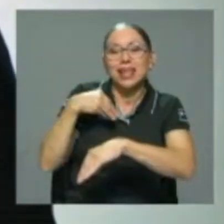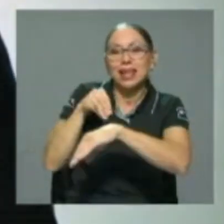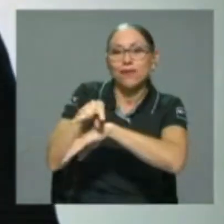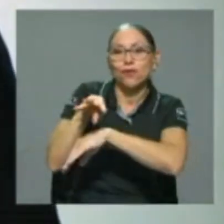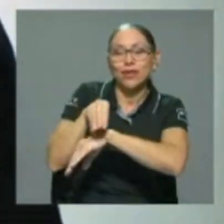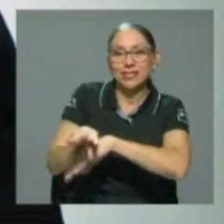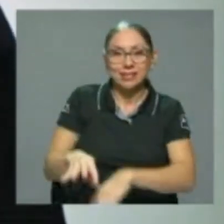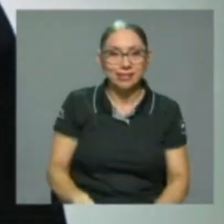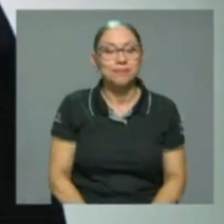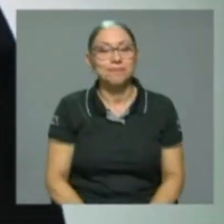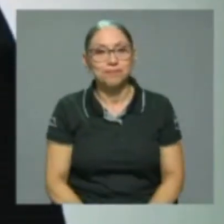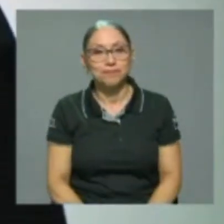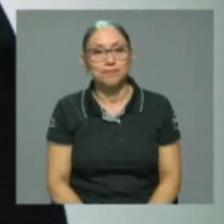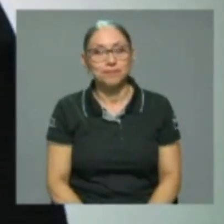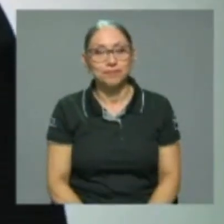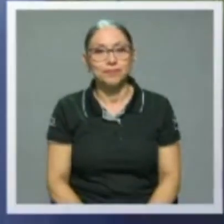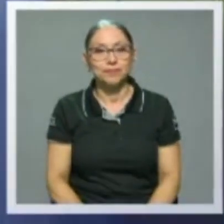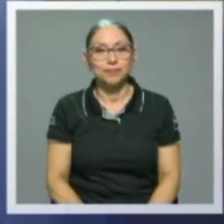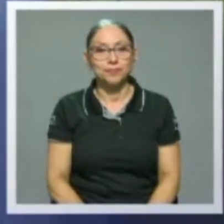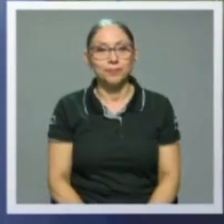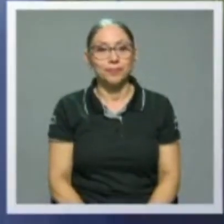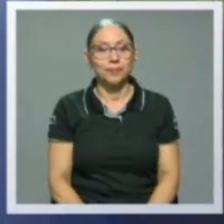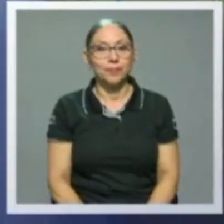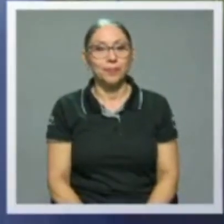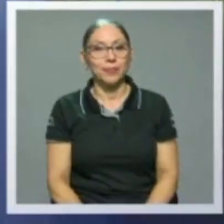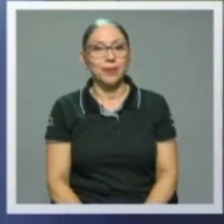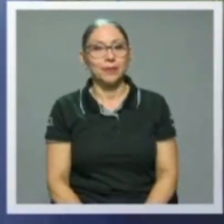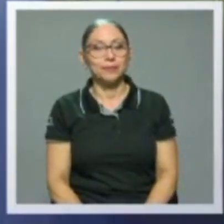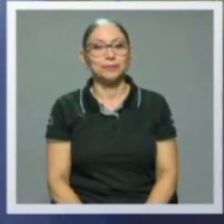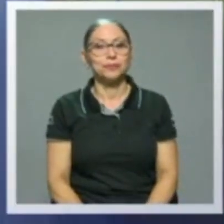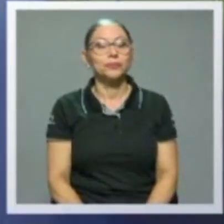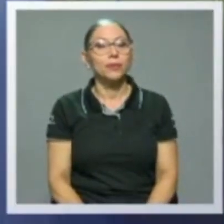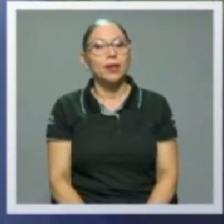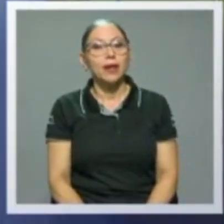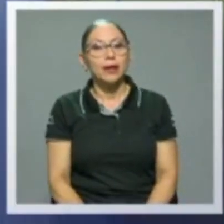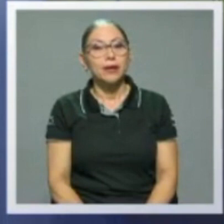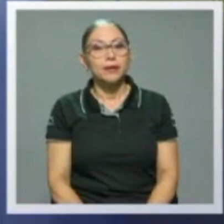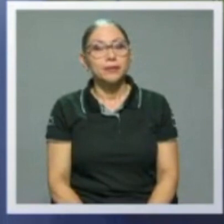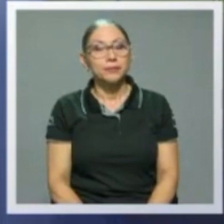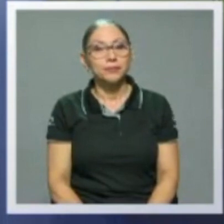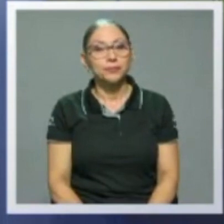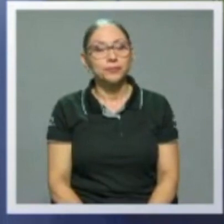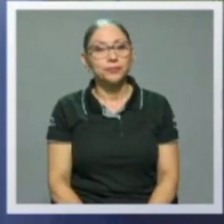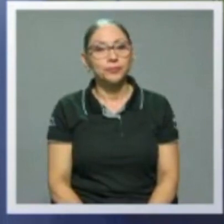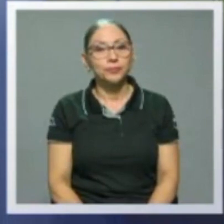Sí, señor. Nos quedan, don Denis,